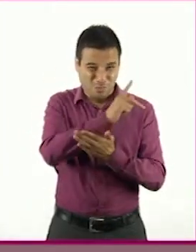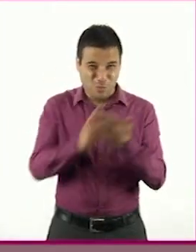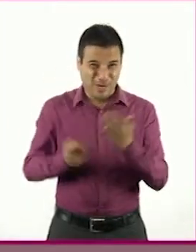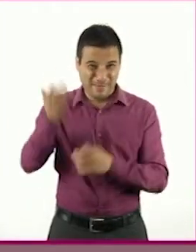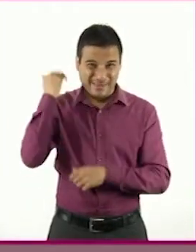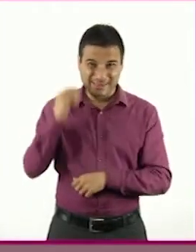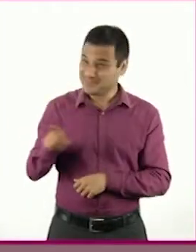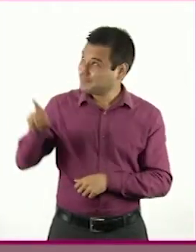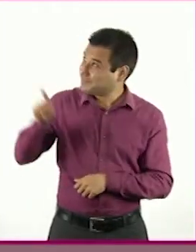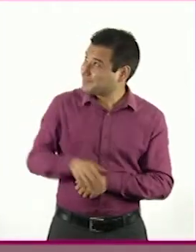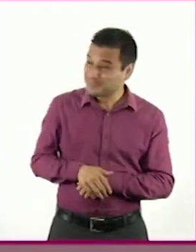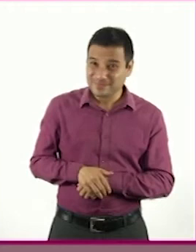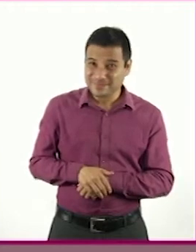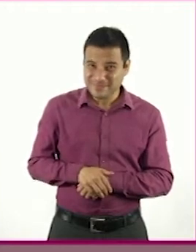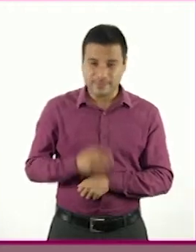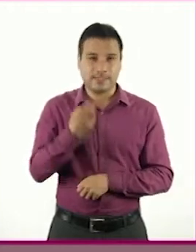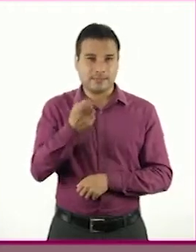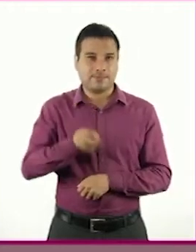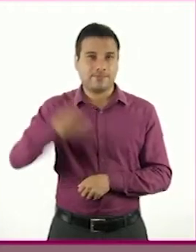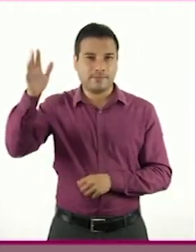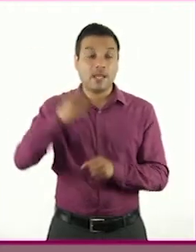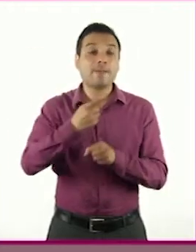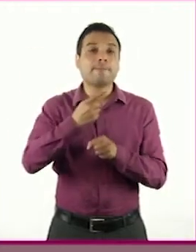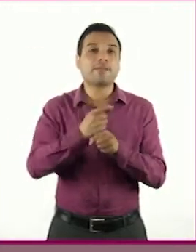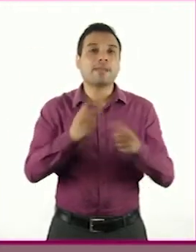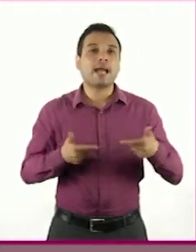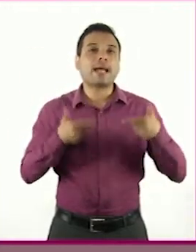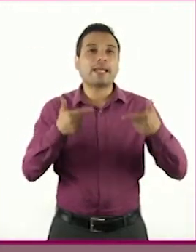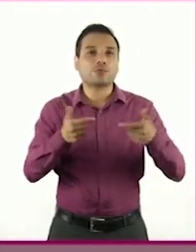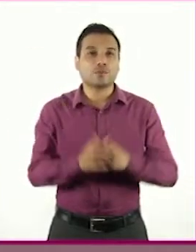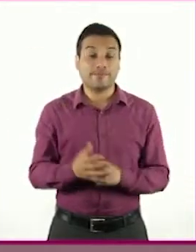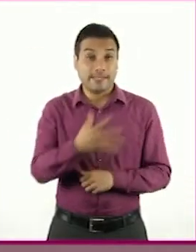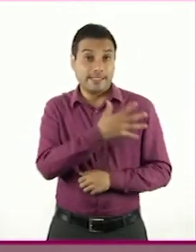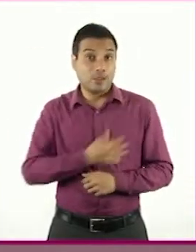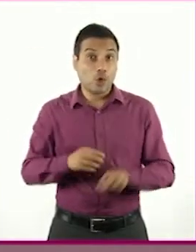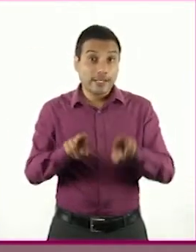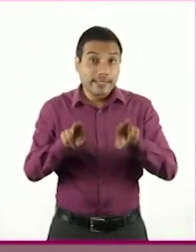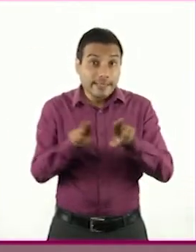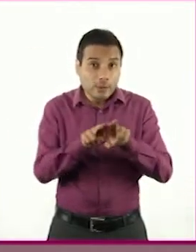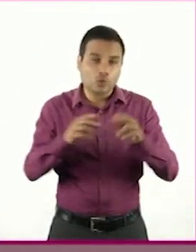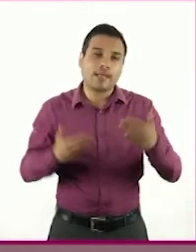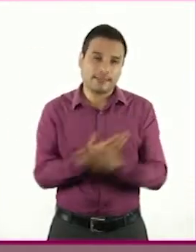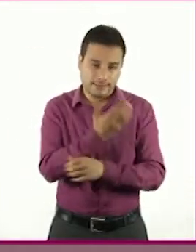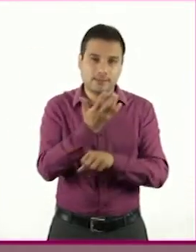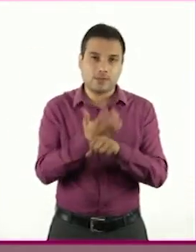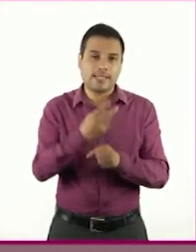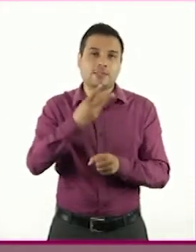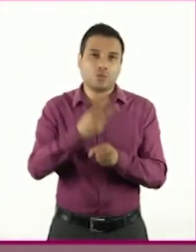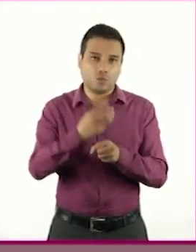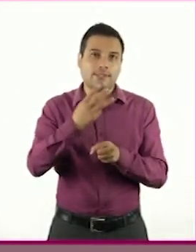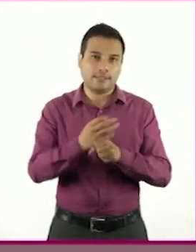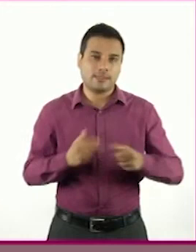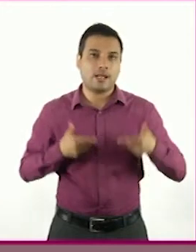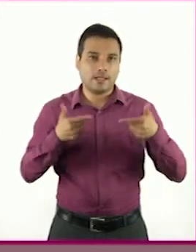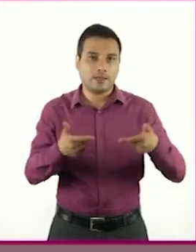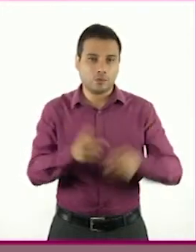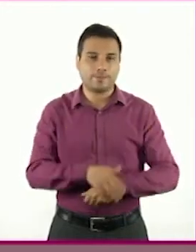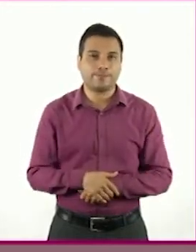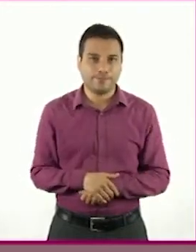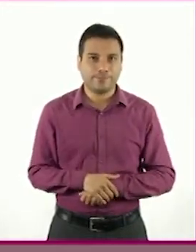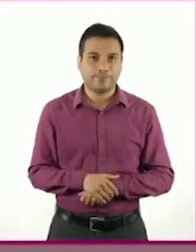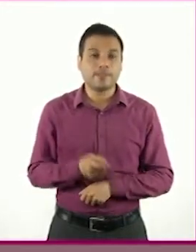son migrantes de primera generación. Sus hijos y nietos, nacidos allá, de segunda y tercera generación,